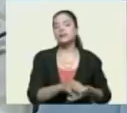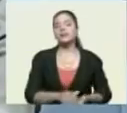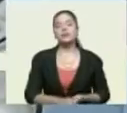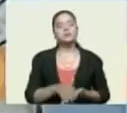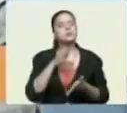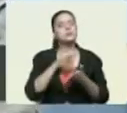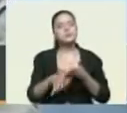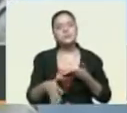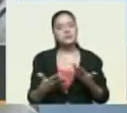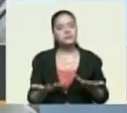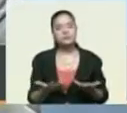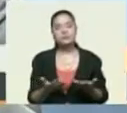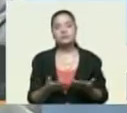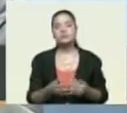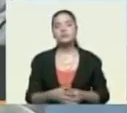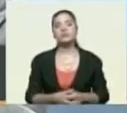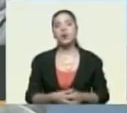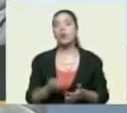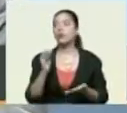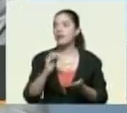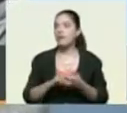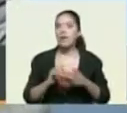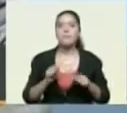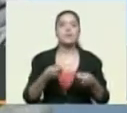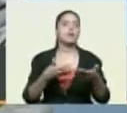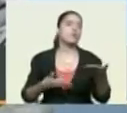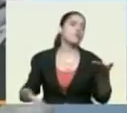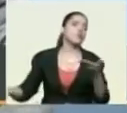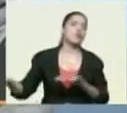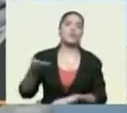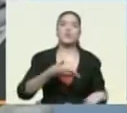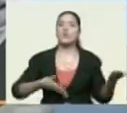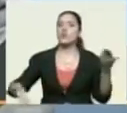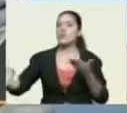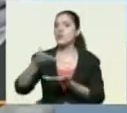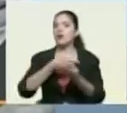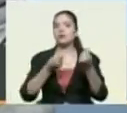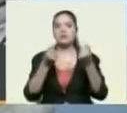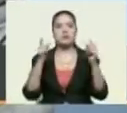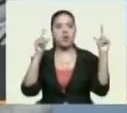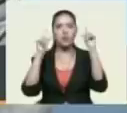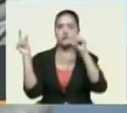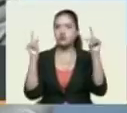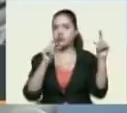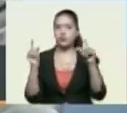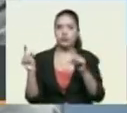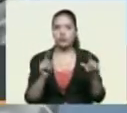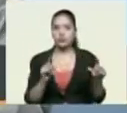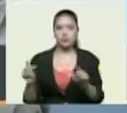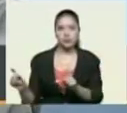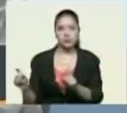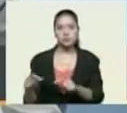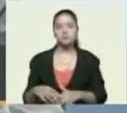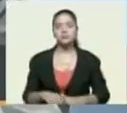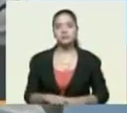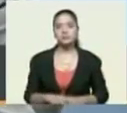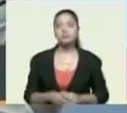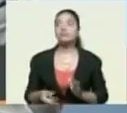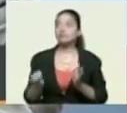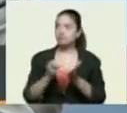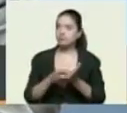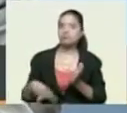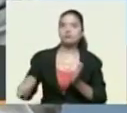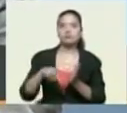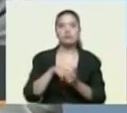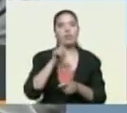para que ese flujo de dinero del nuevo cono monetario se ha reinsertado